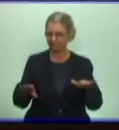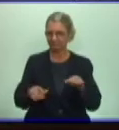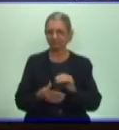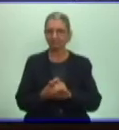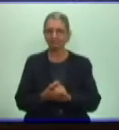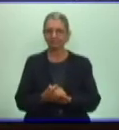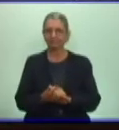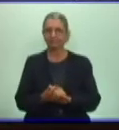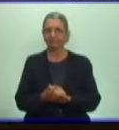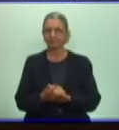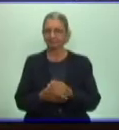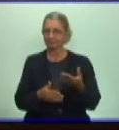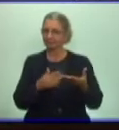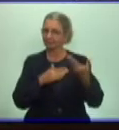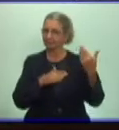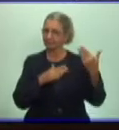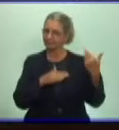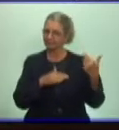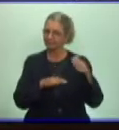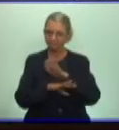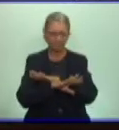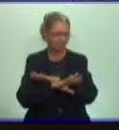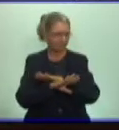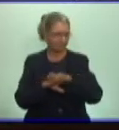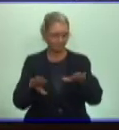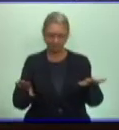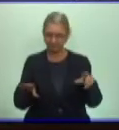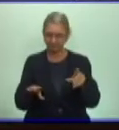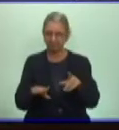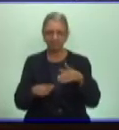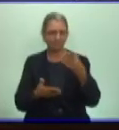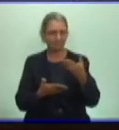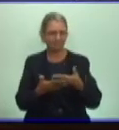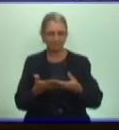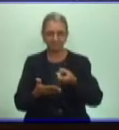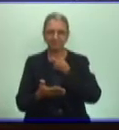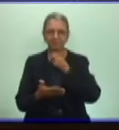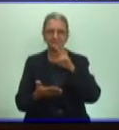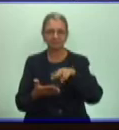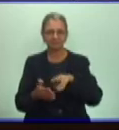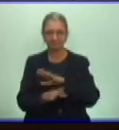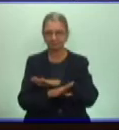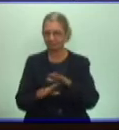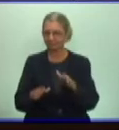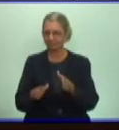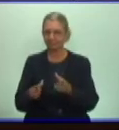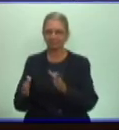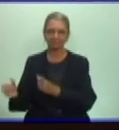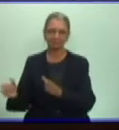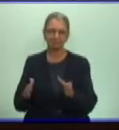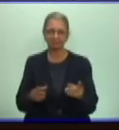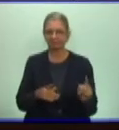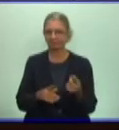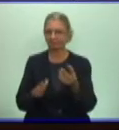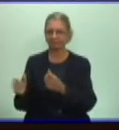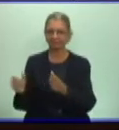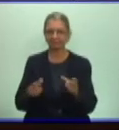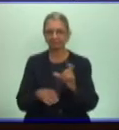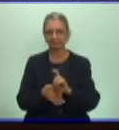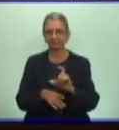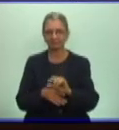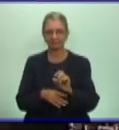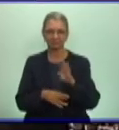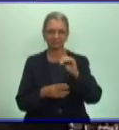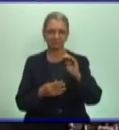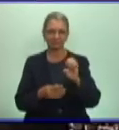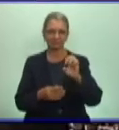emisiones docentes, porque las demás, los demás contenidos ya fueron evaluados en las primeras etapas del curso.